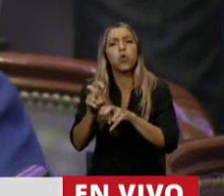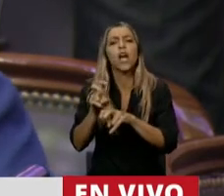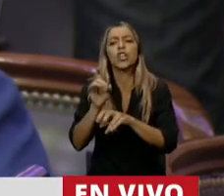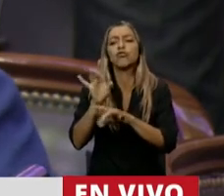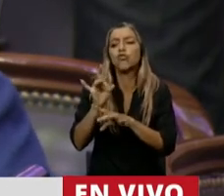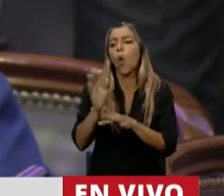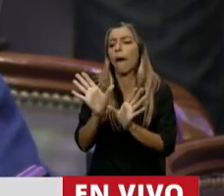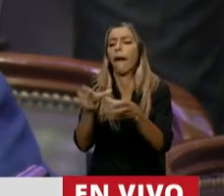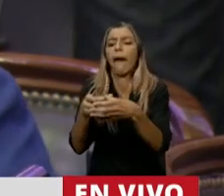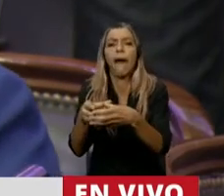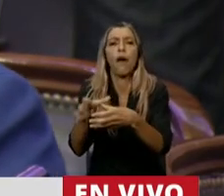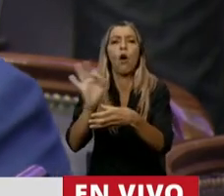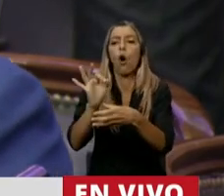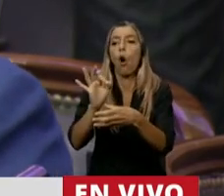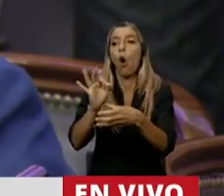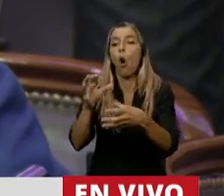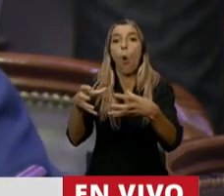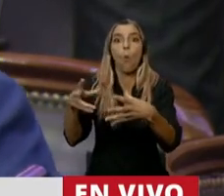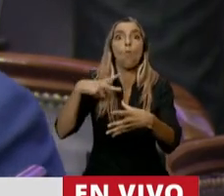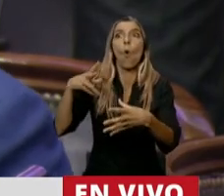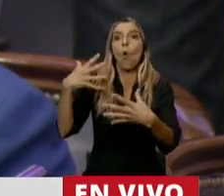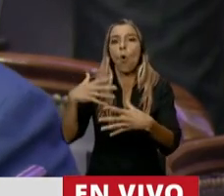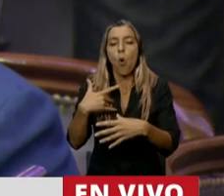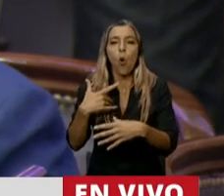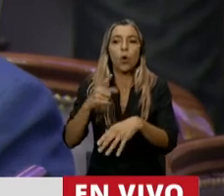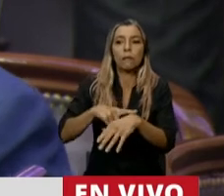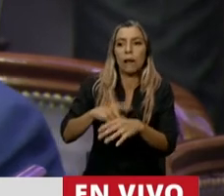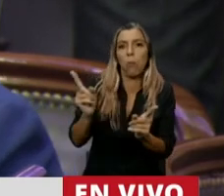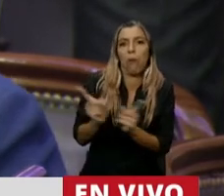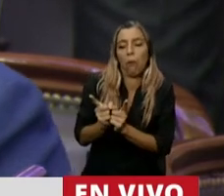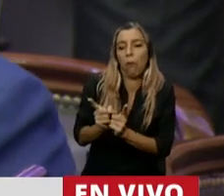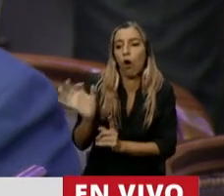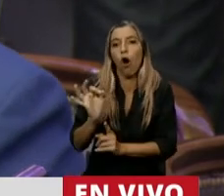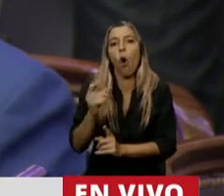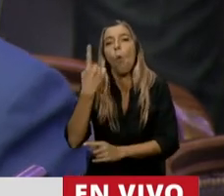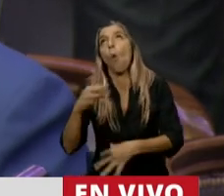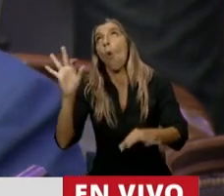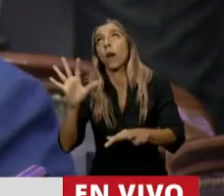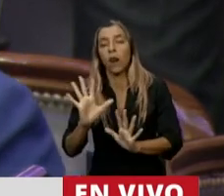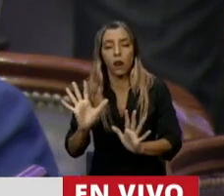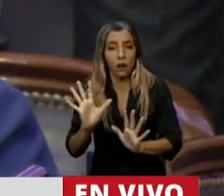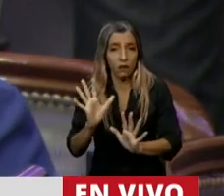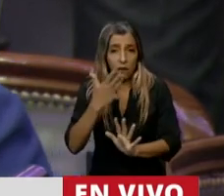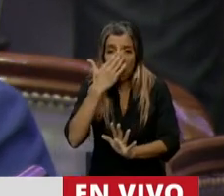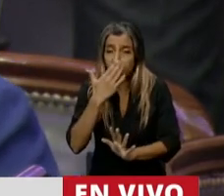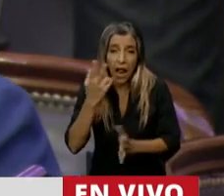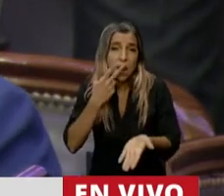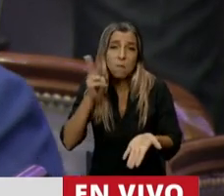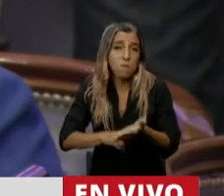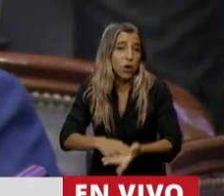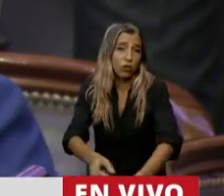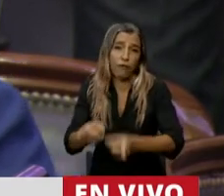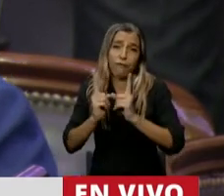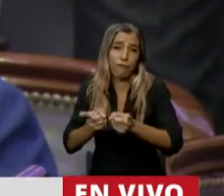que más tenían, que es temporal, que era excepcional, y luego se quedaron para siempre.